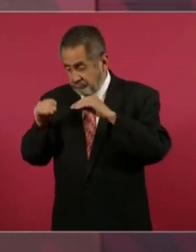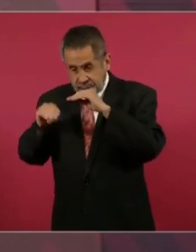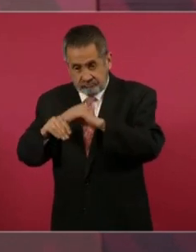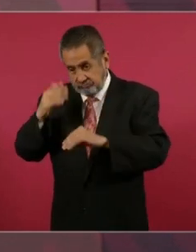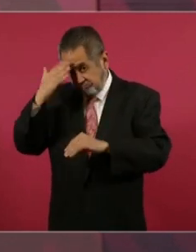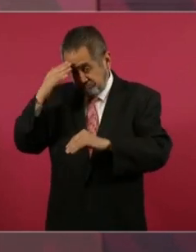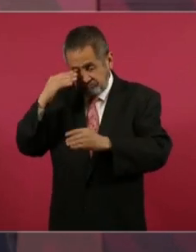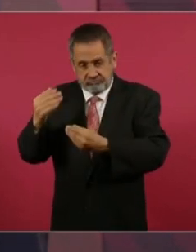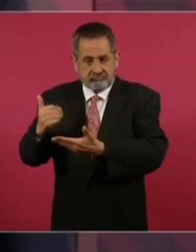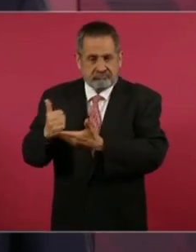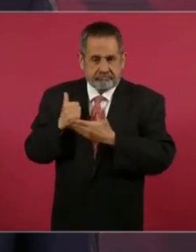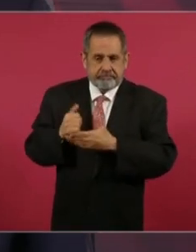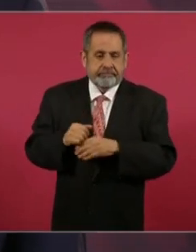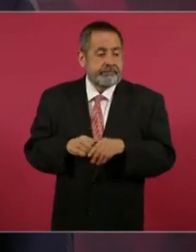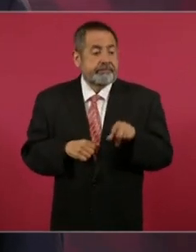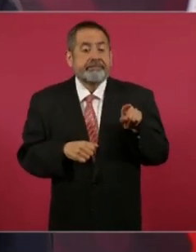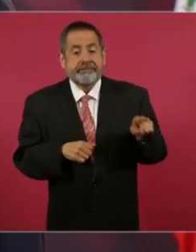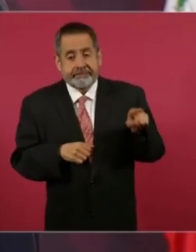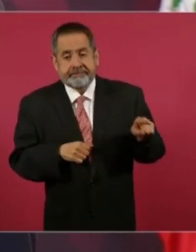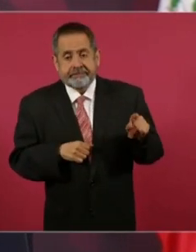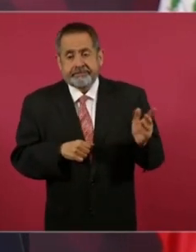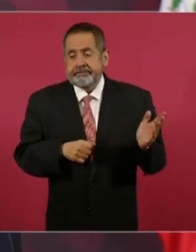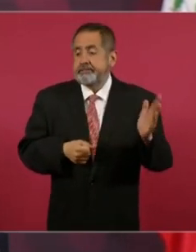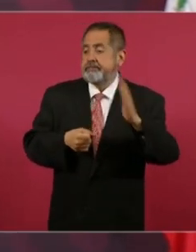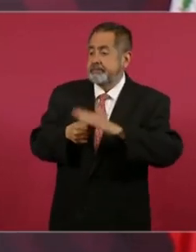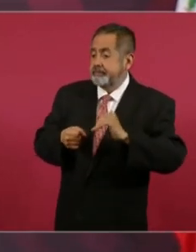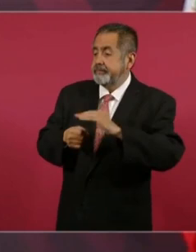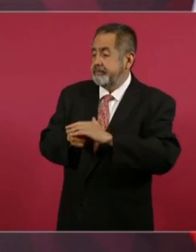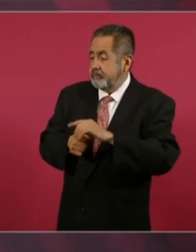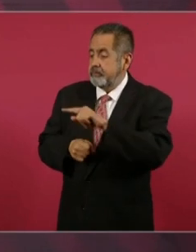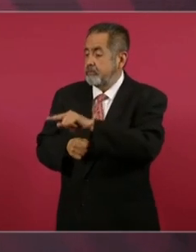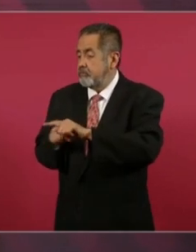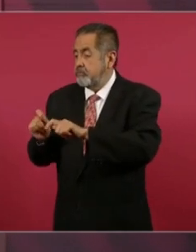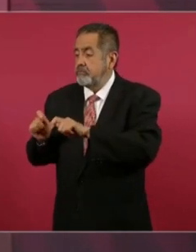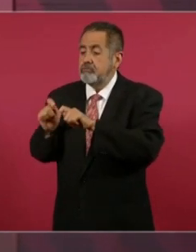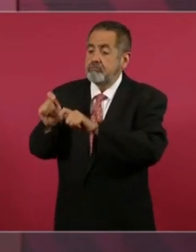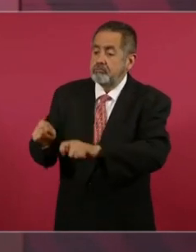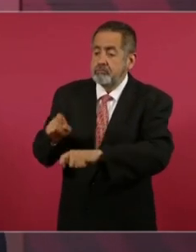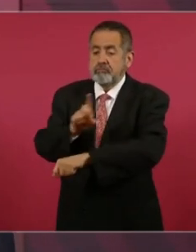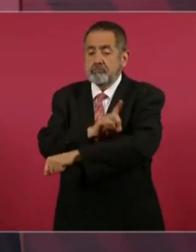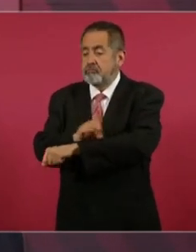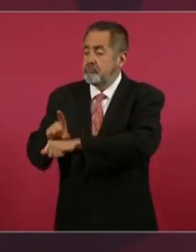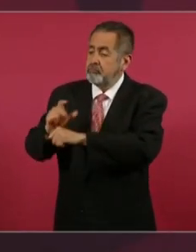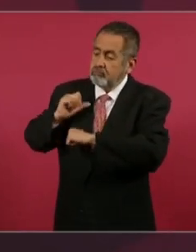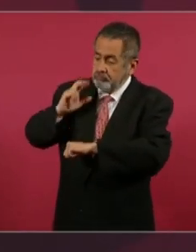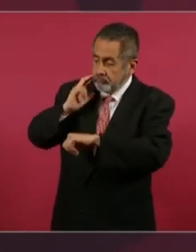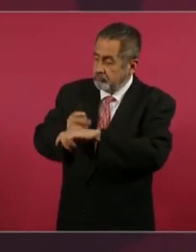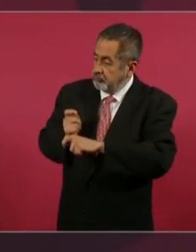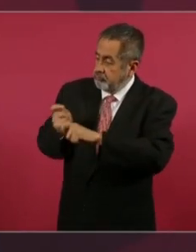y lo querían convencer para que fuese delegado.